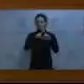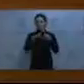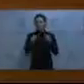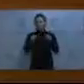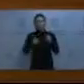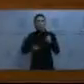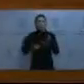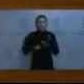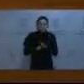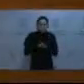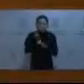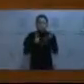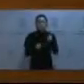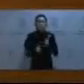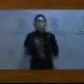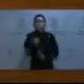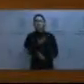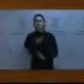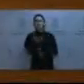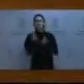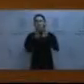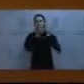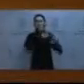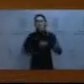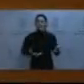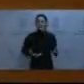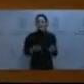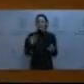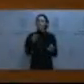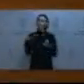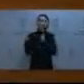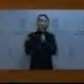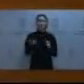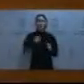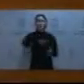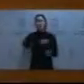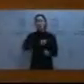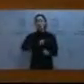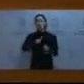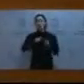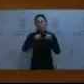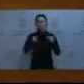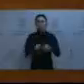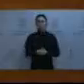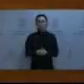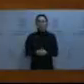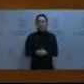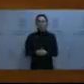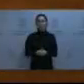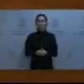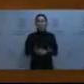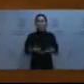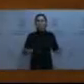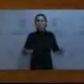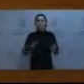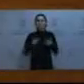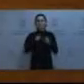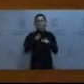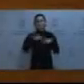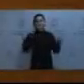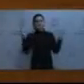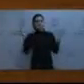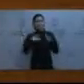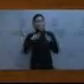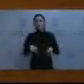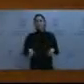competitividad y en la productividad empresarial y siempre en beneficio de nuestra comunidad. El sector público no debe de